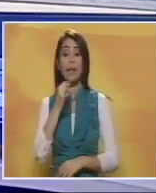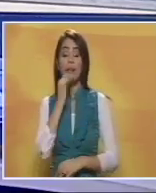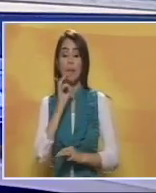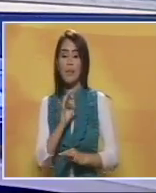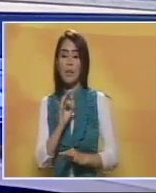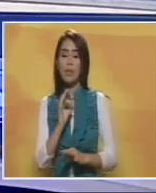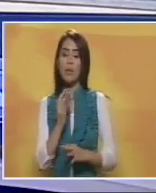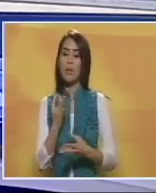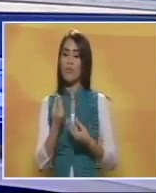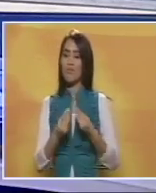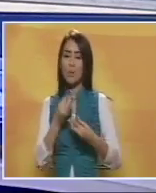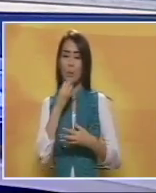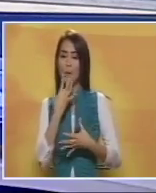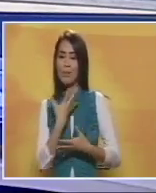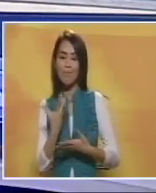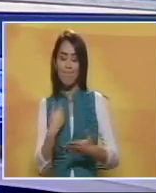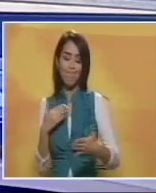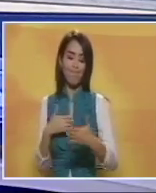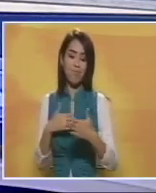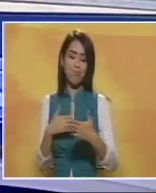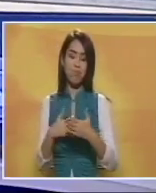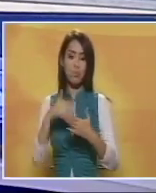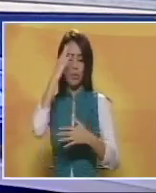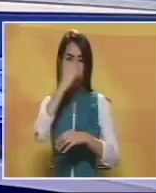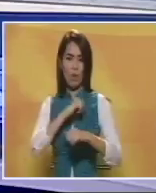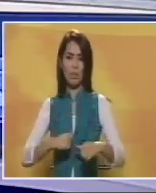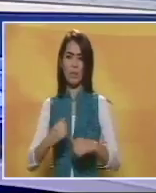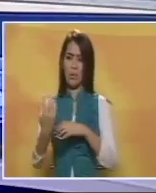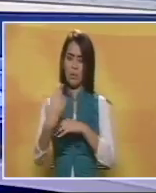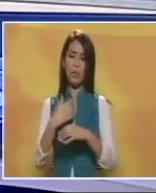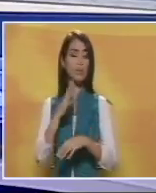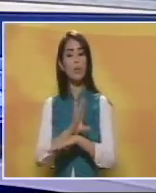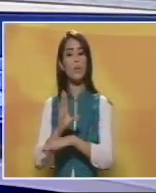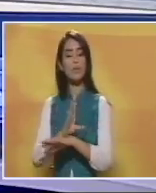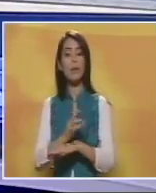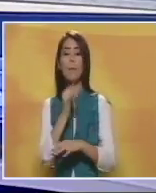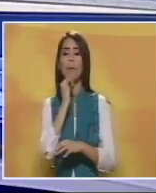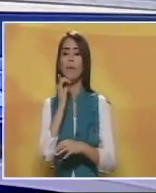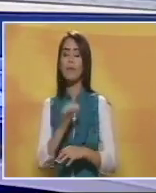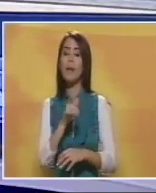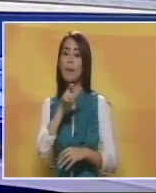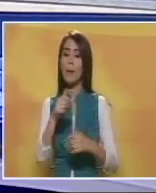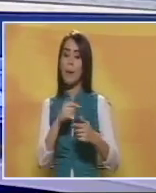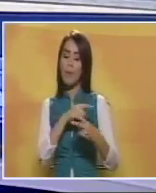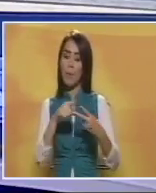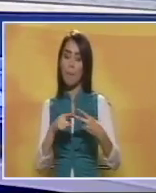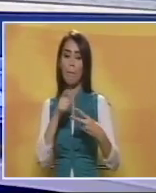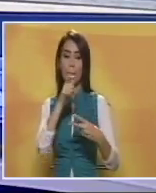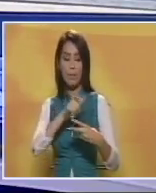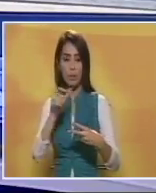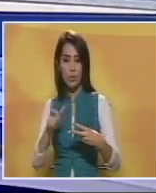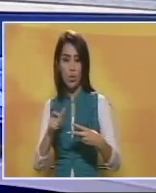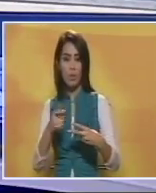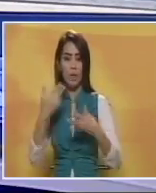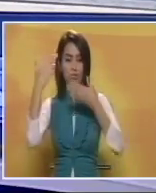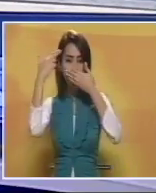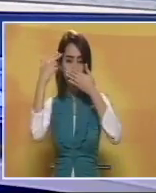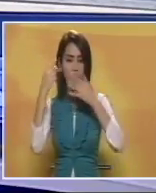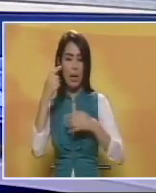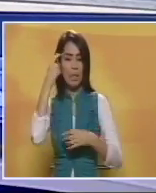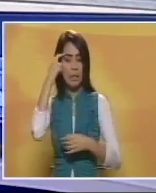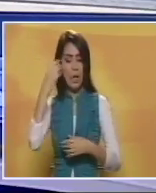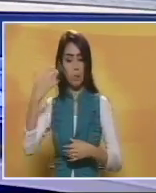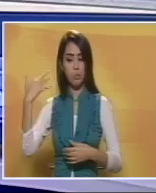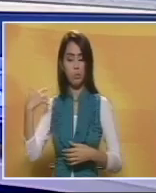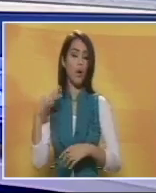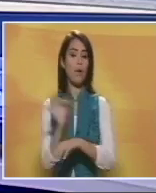sido infructuosos los intentos de las fuerzas de seguridad de su país por obtener información de la pareja ecuatoriana secuestrada hace días en la región